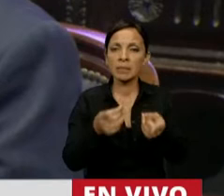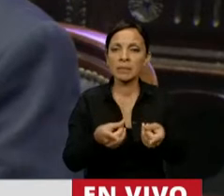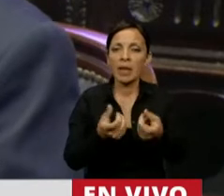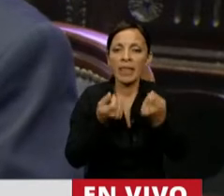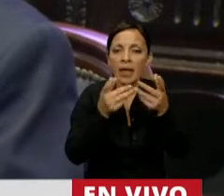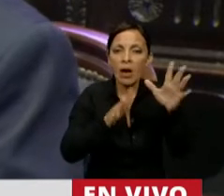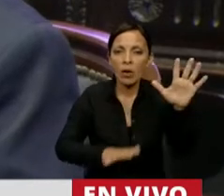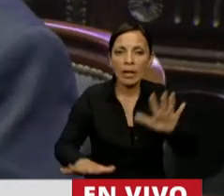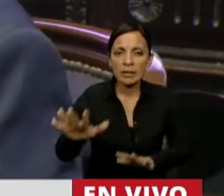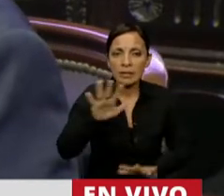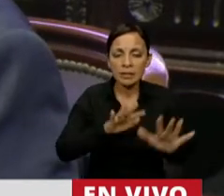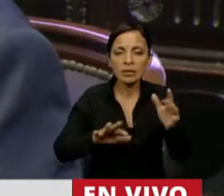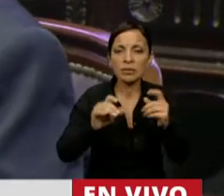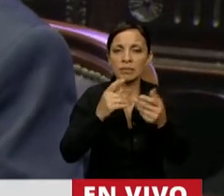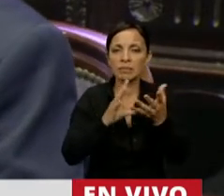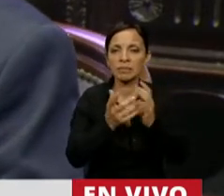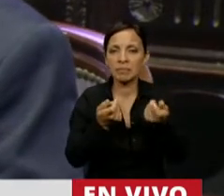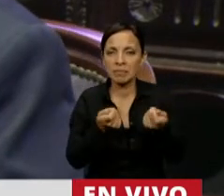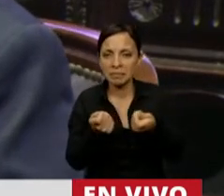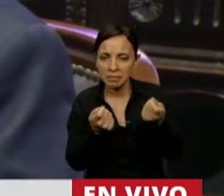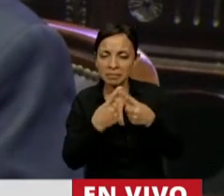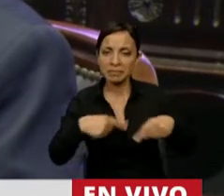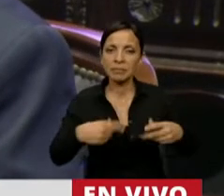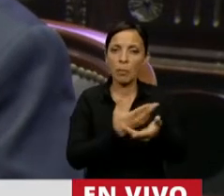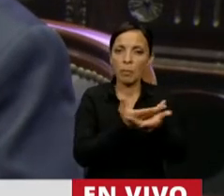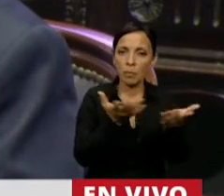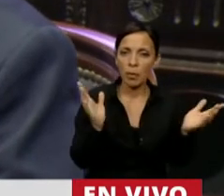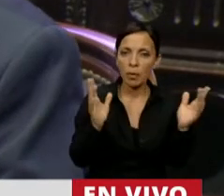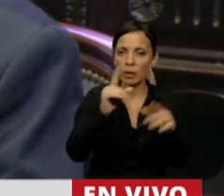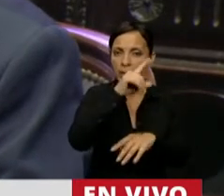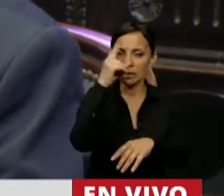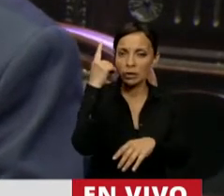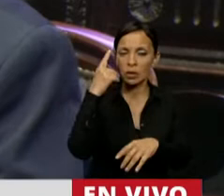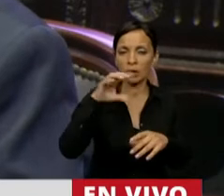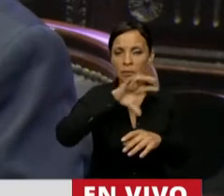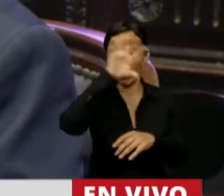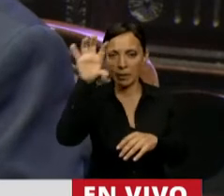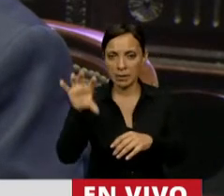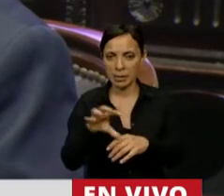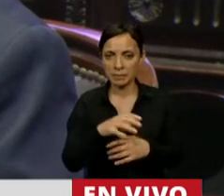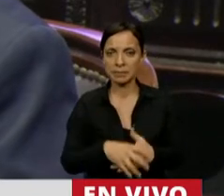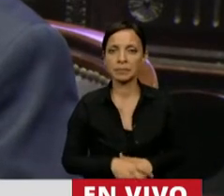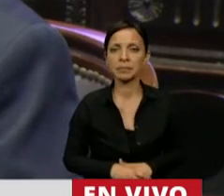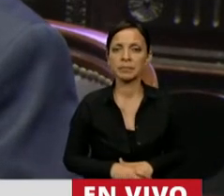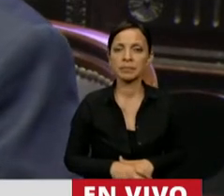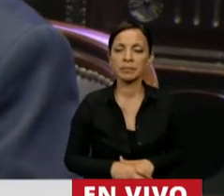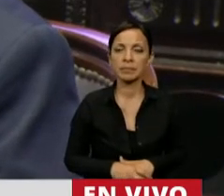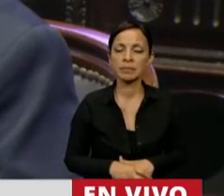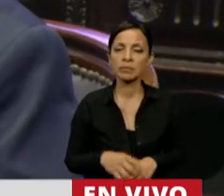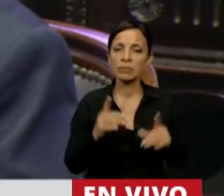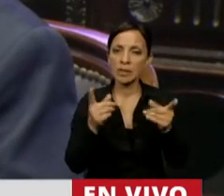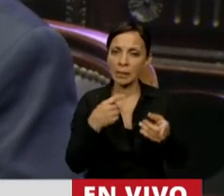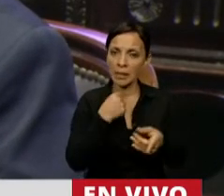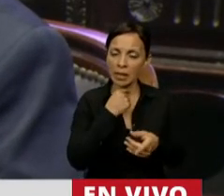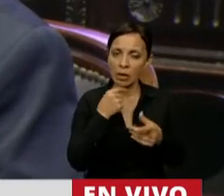orden en el manejo de los recursos públicos entre la nación y las provincias. Quiero